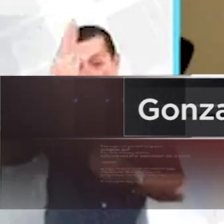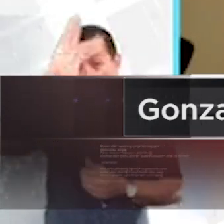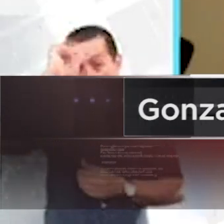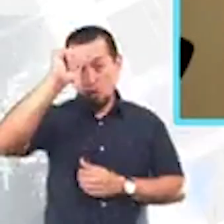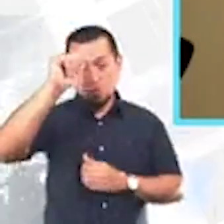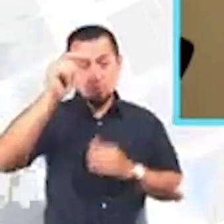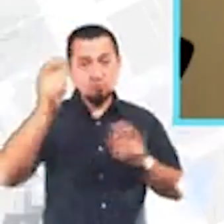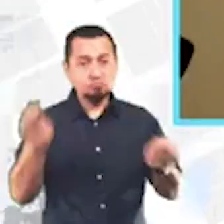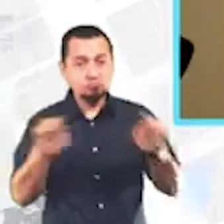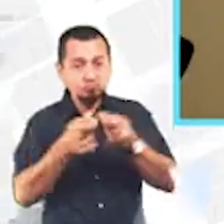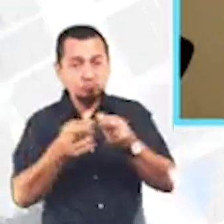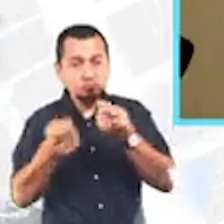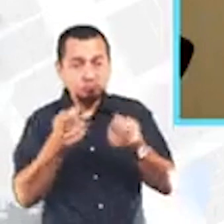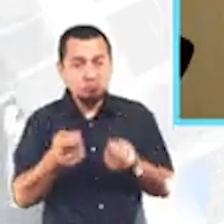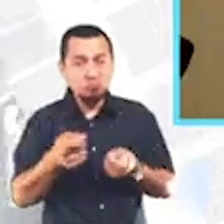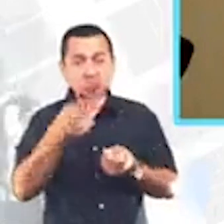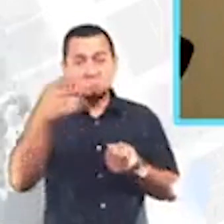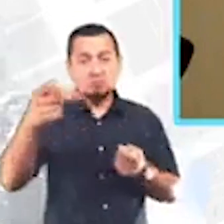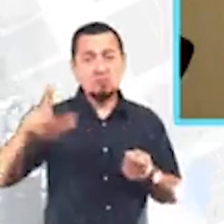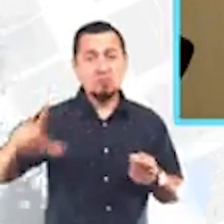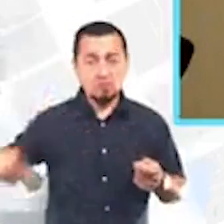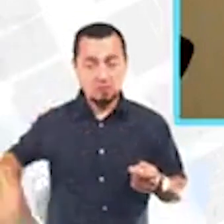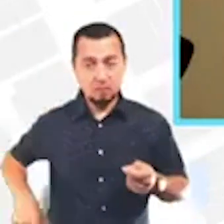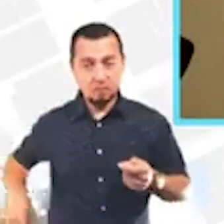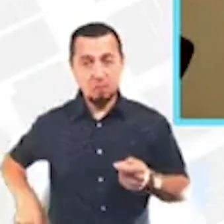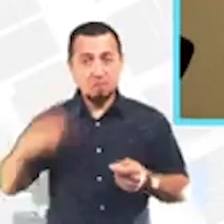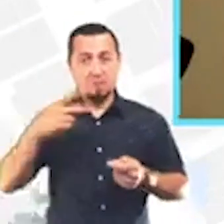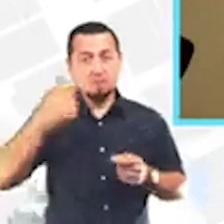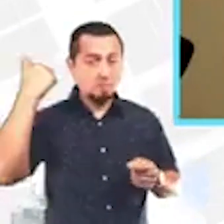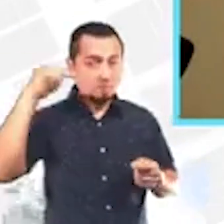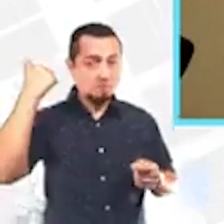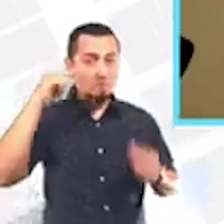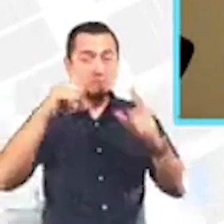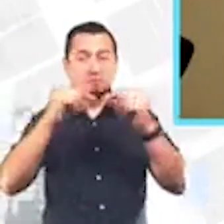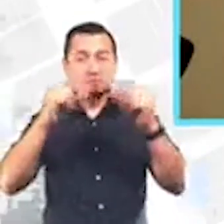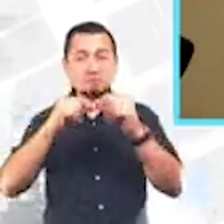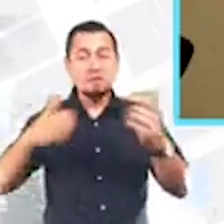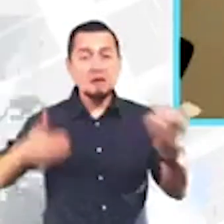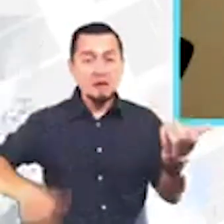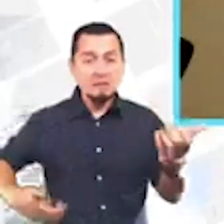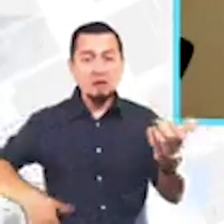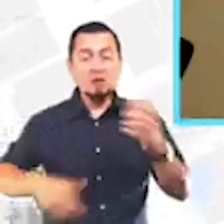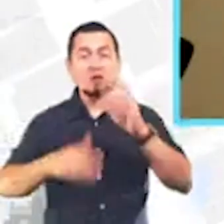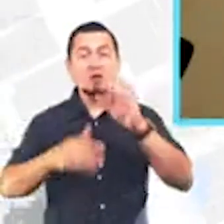nuestros gobernados en Guadalajara, Zapopan, Tlaquepaque, Tonalá,